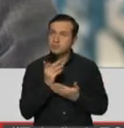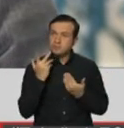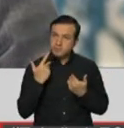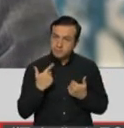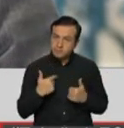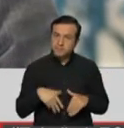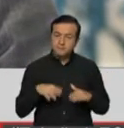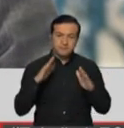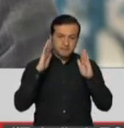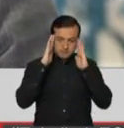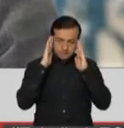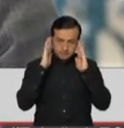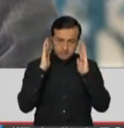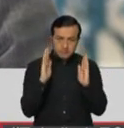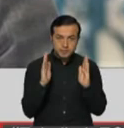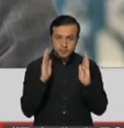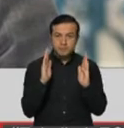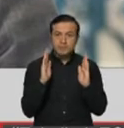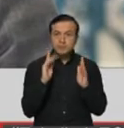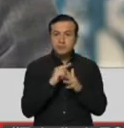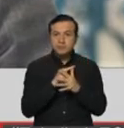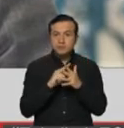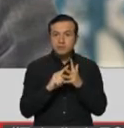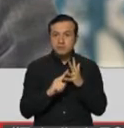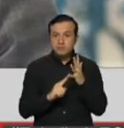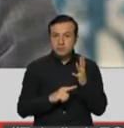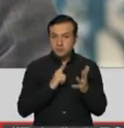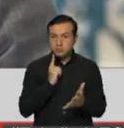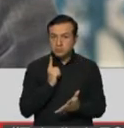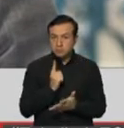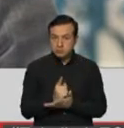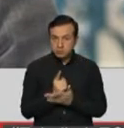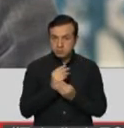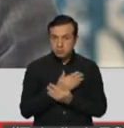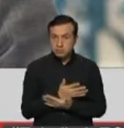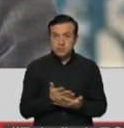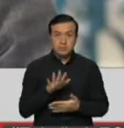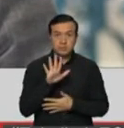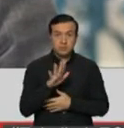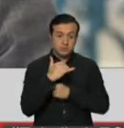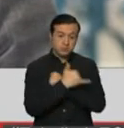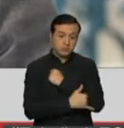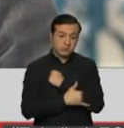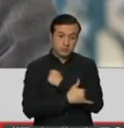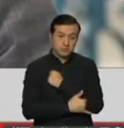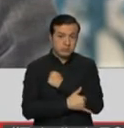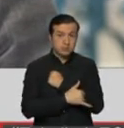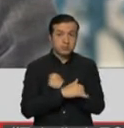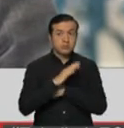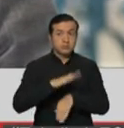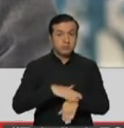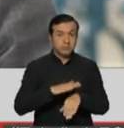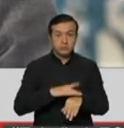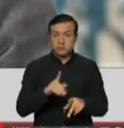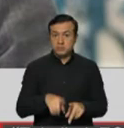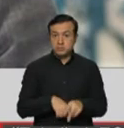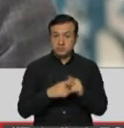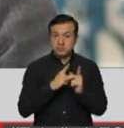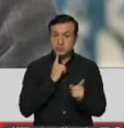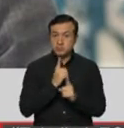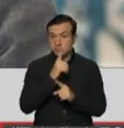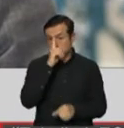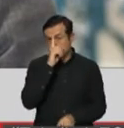tenemos que hacer? Pues desarrollar esa amplia coalición que le comentaba. Estos 5 países lo que están haciendo es un llamado inicial. Y para